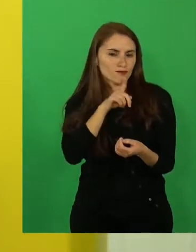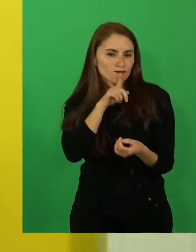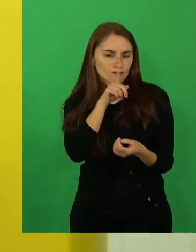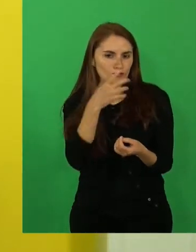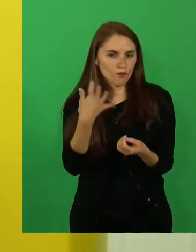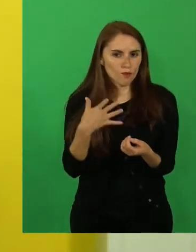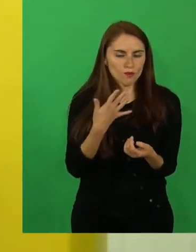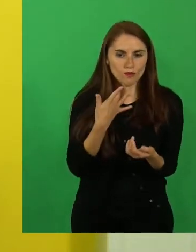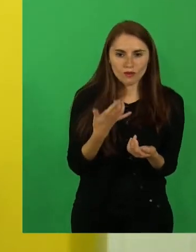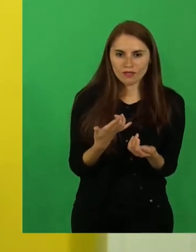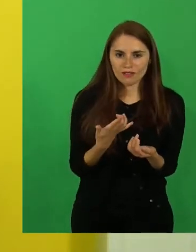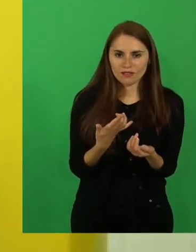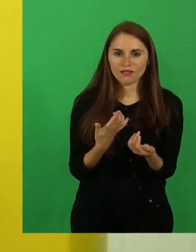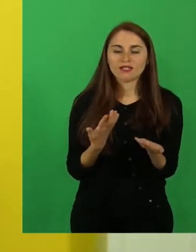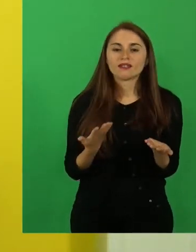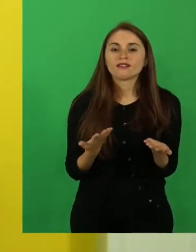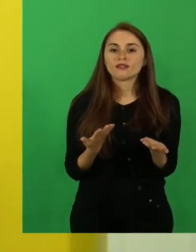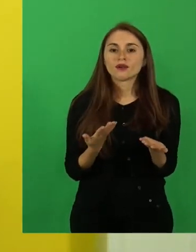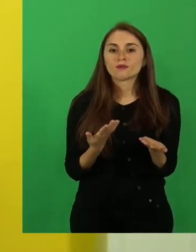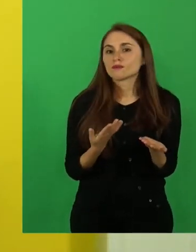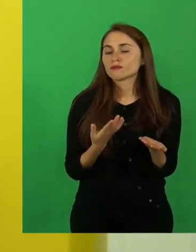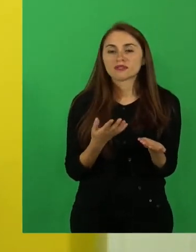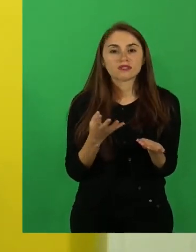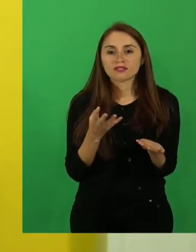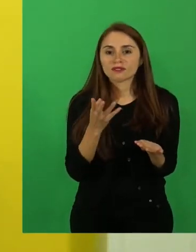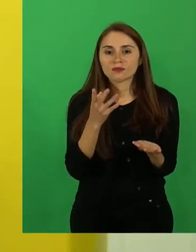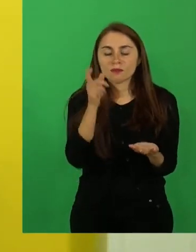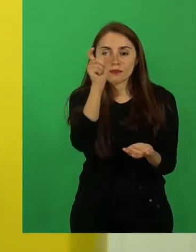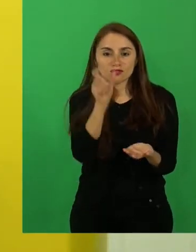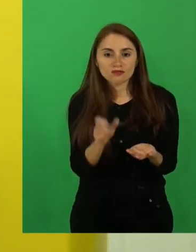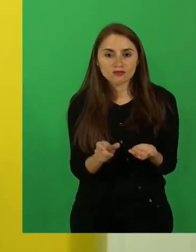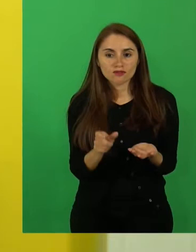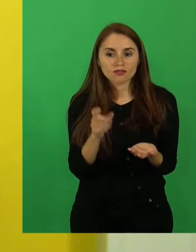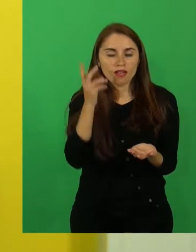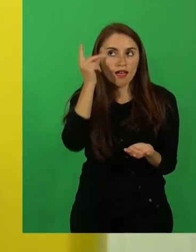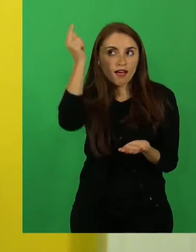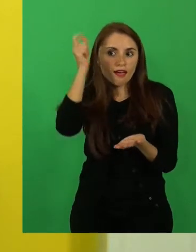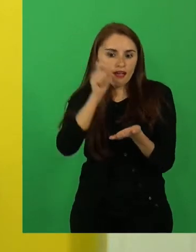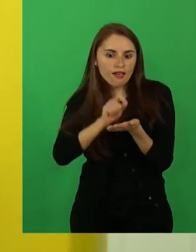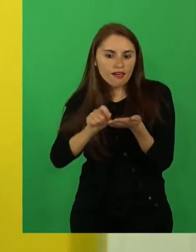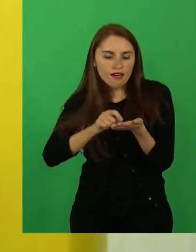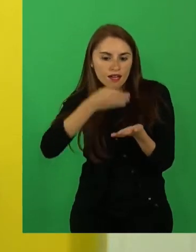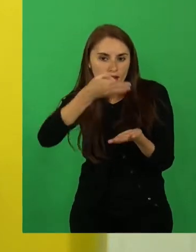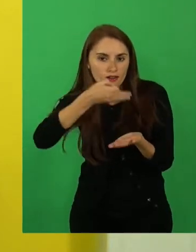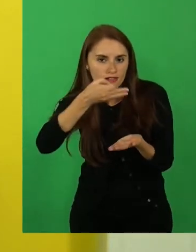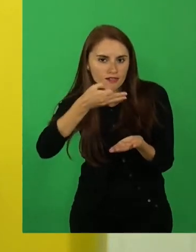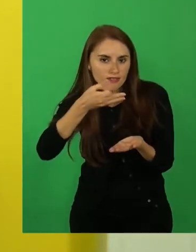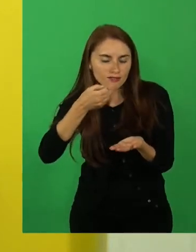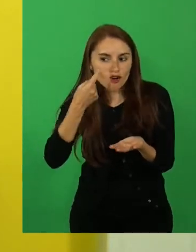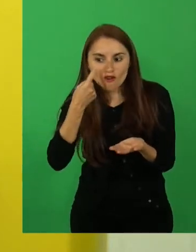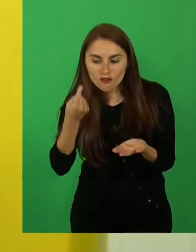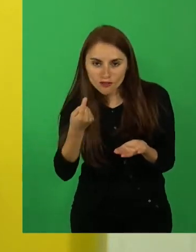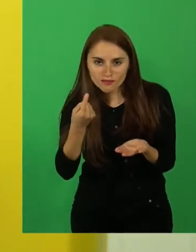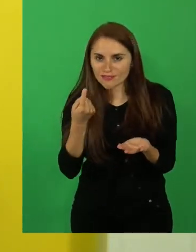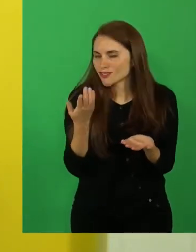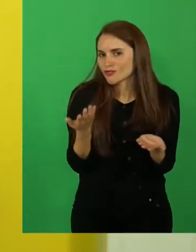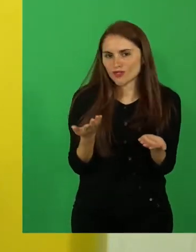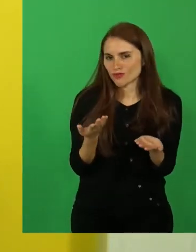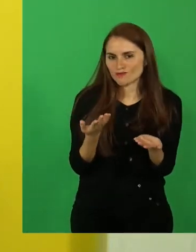son narraciones que no tienen un autor conocido, que se han ido